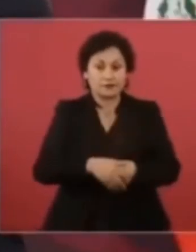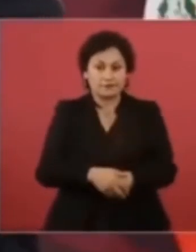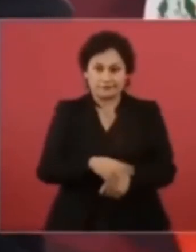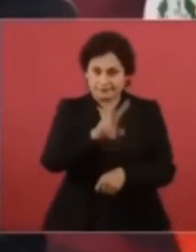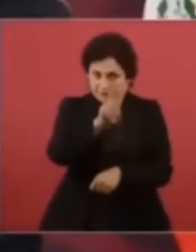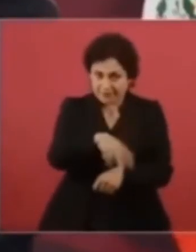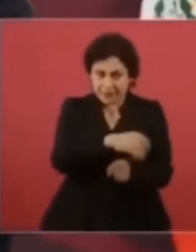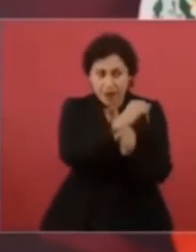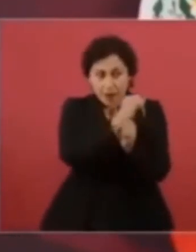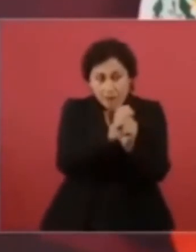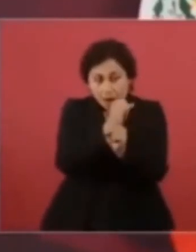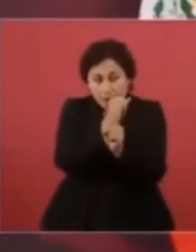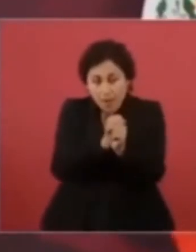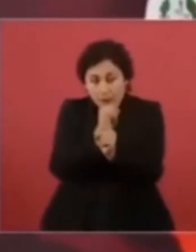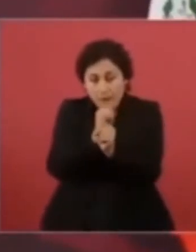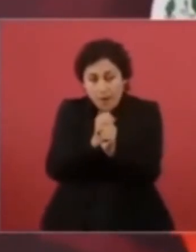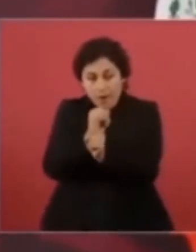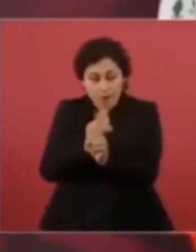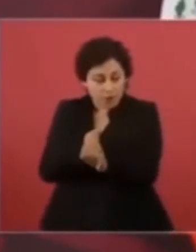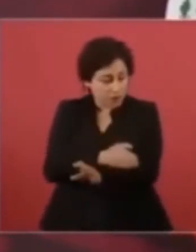Documentado,